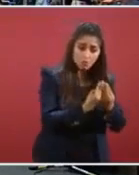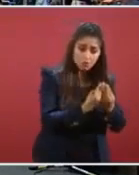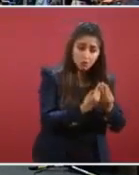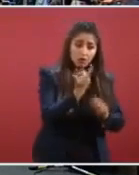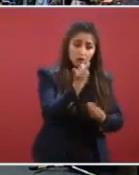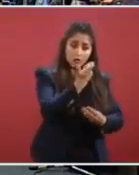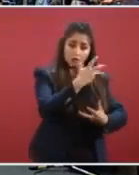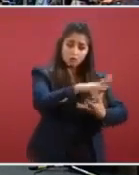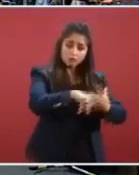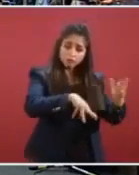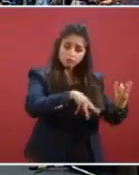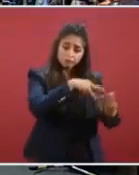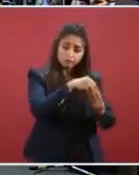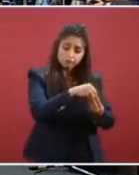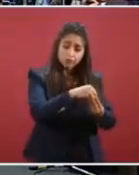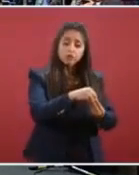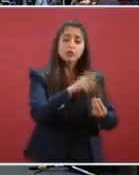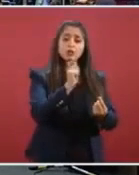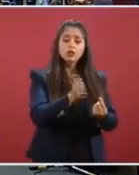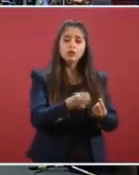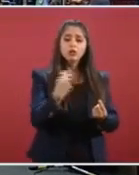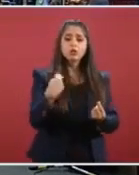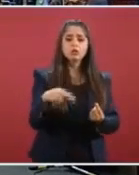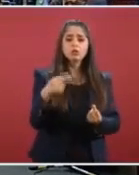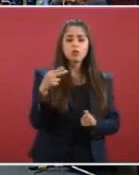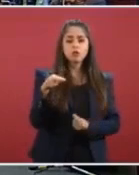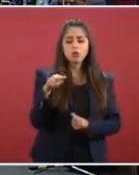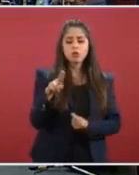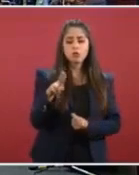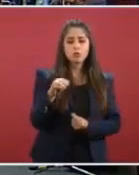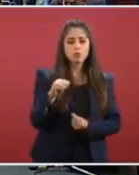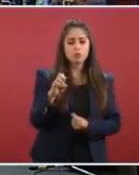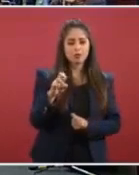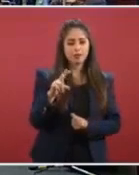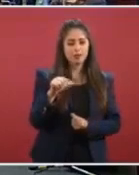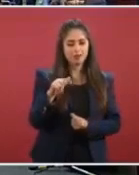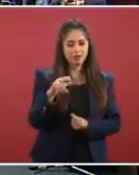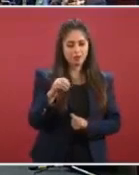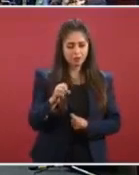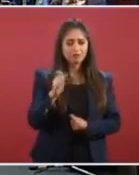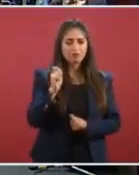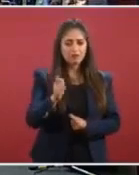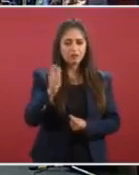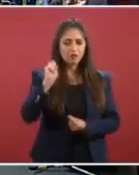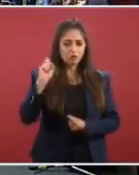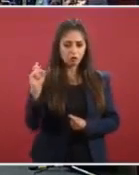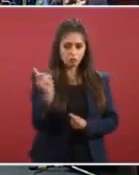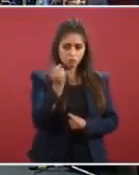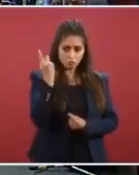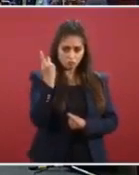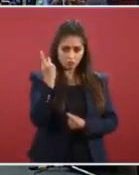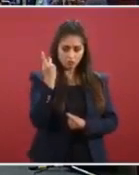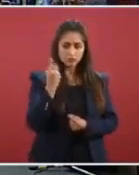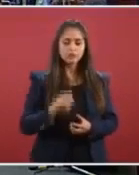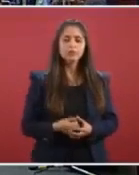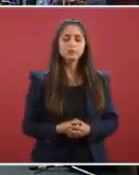junto con lo que llaman numerario, que son los dólares que se